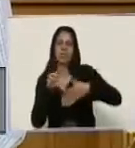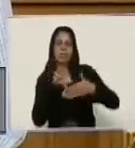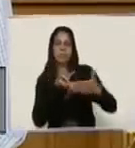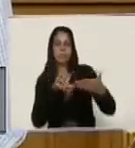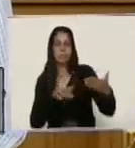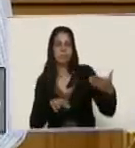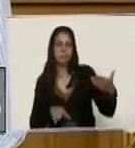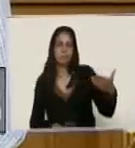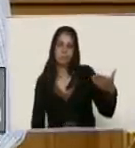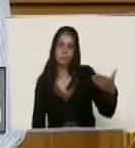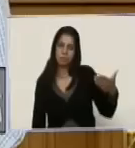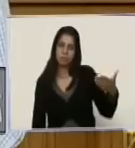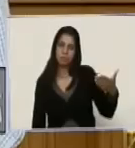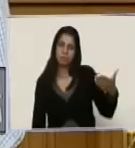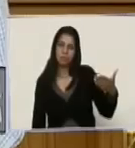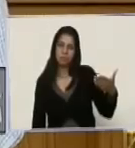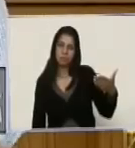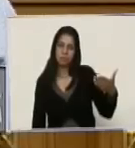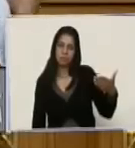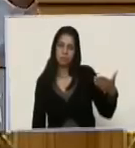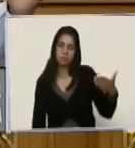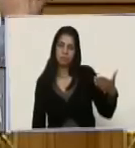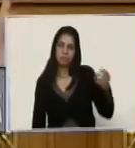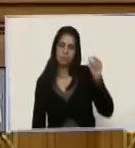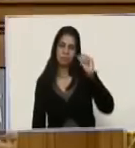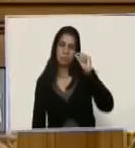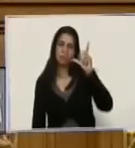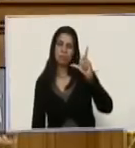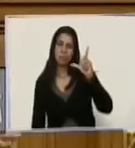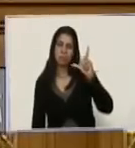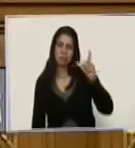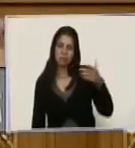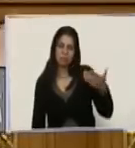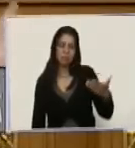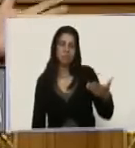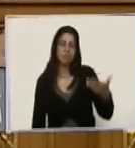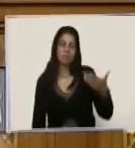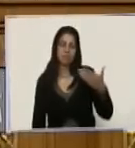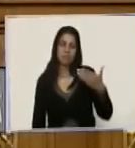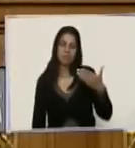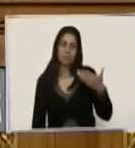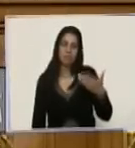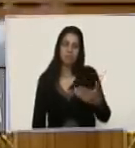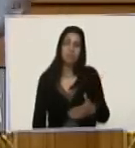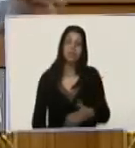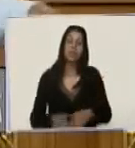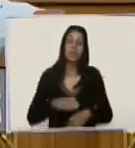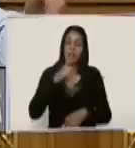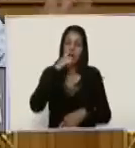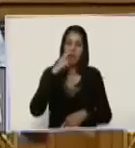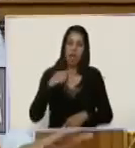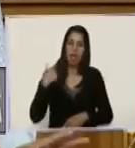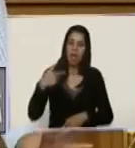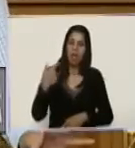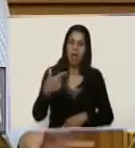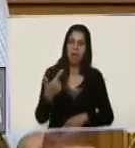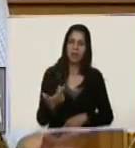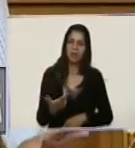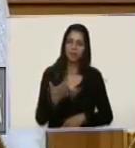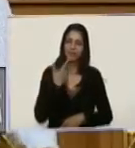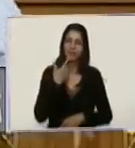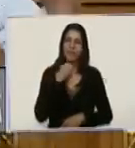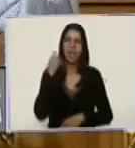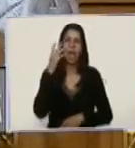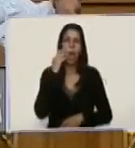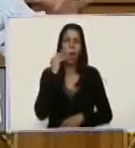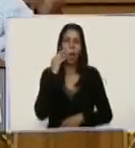es difícil. Pero también, como ya tenemos ciertos años en estas cosas y hemos tenido la suerte, que